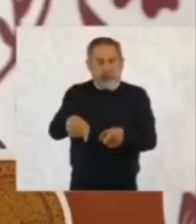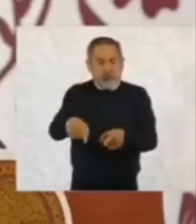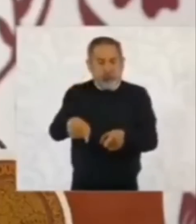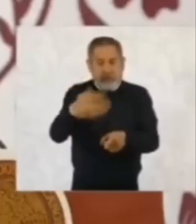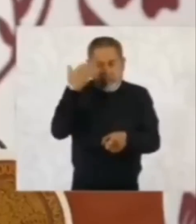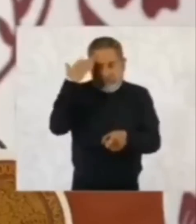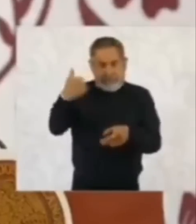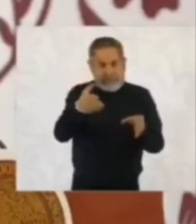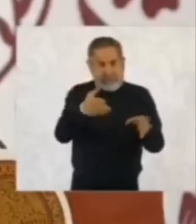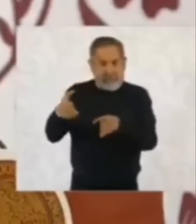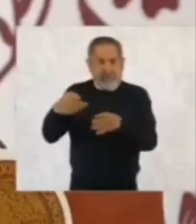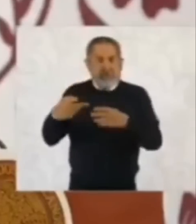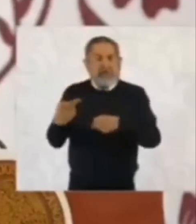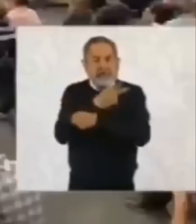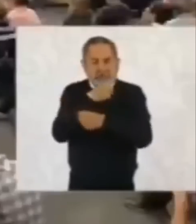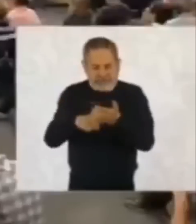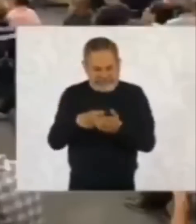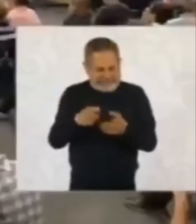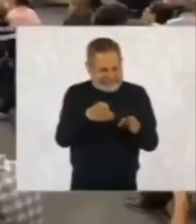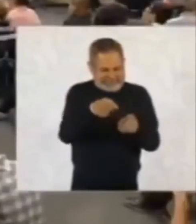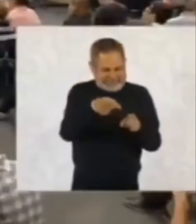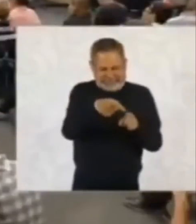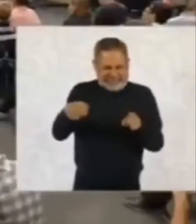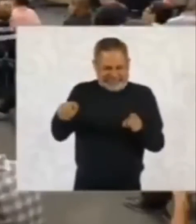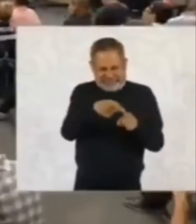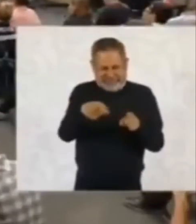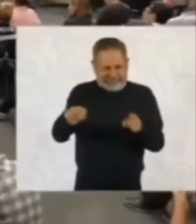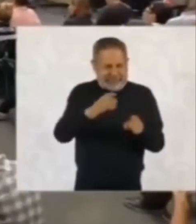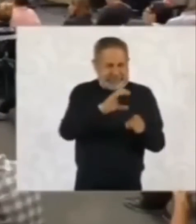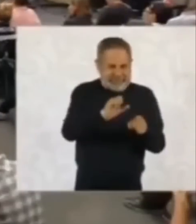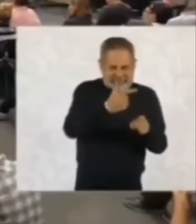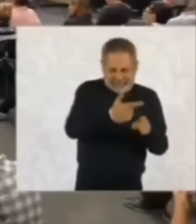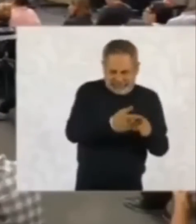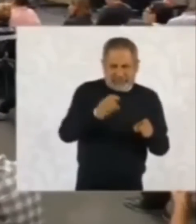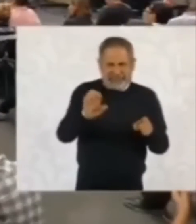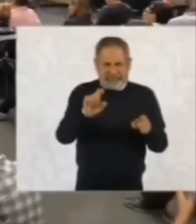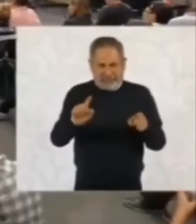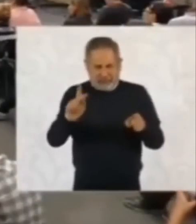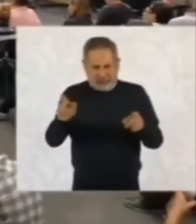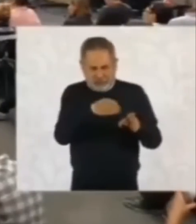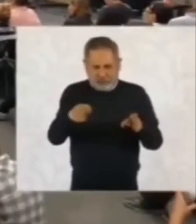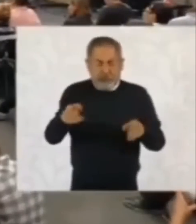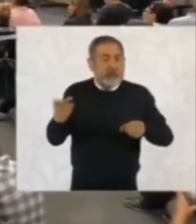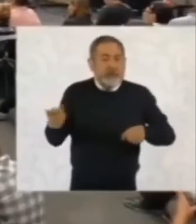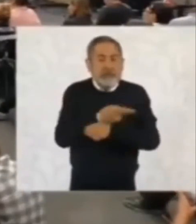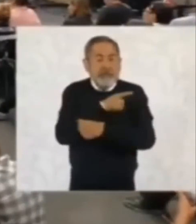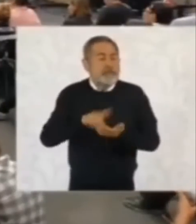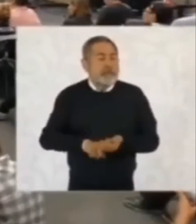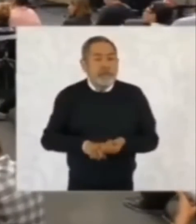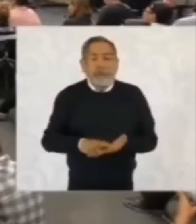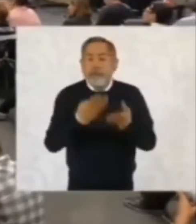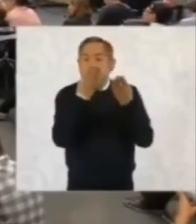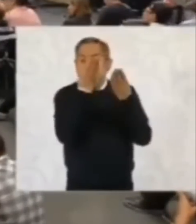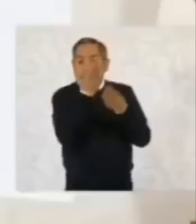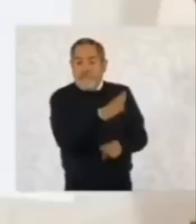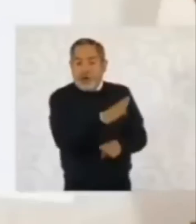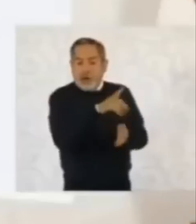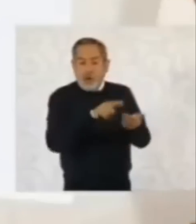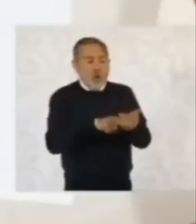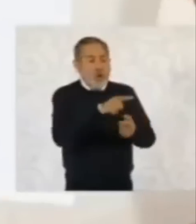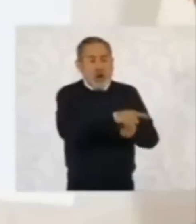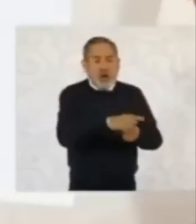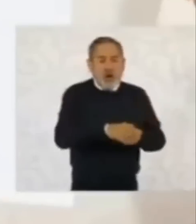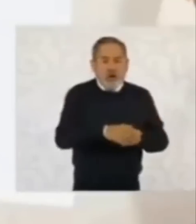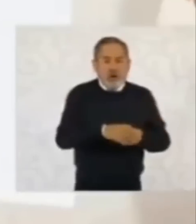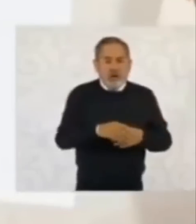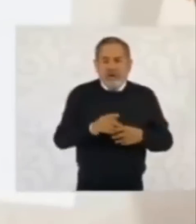época, este periodo, los bancos daban